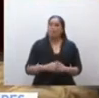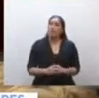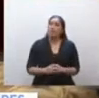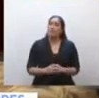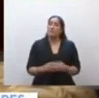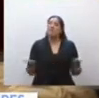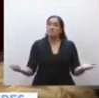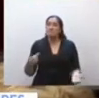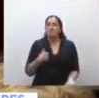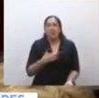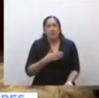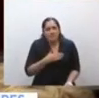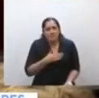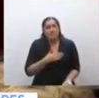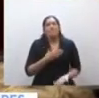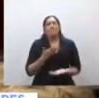mi solidaridad para